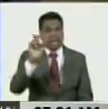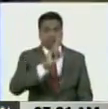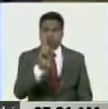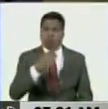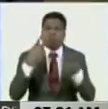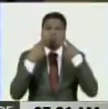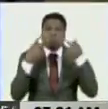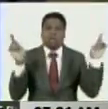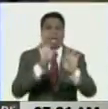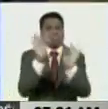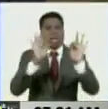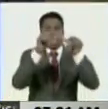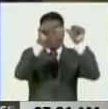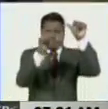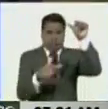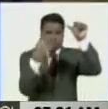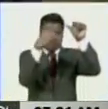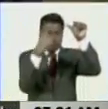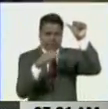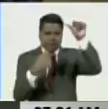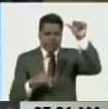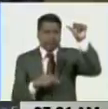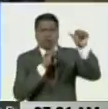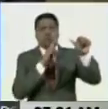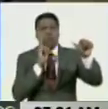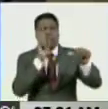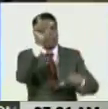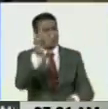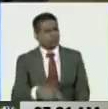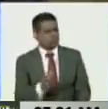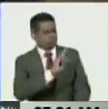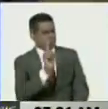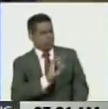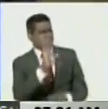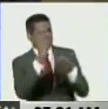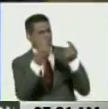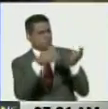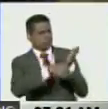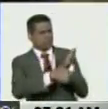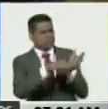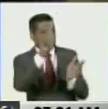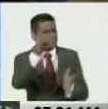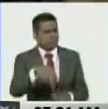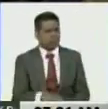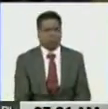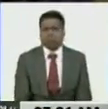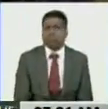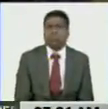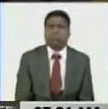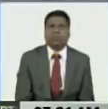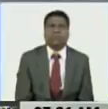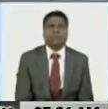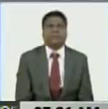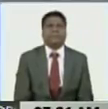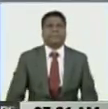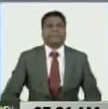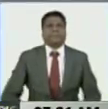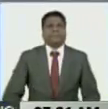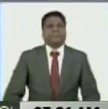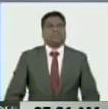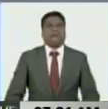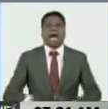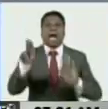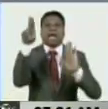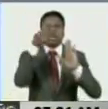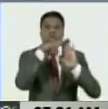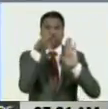¿Qué pasará con los partidos o que no recojan las firmas o que no vayan al proceso de renovación? La sentencia y la